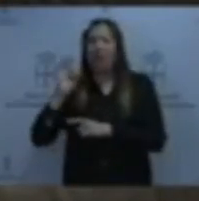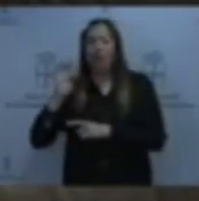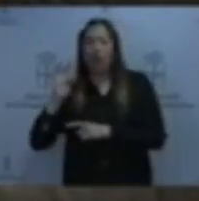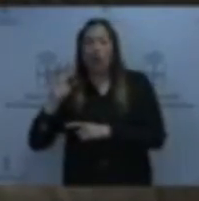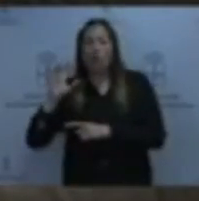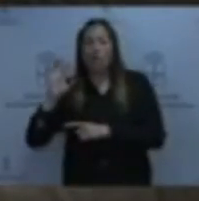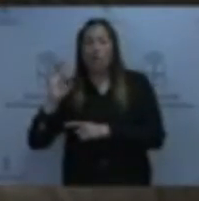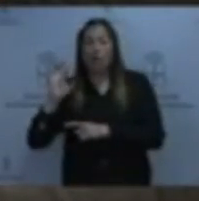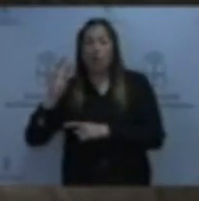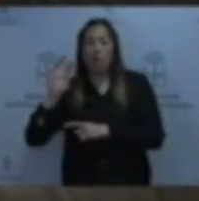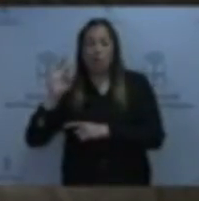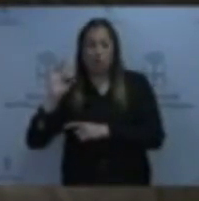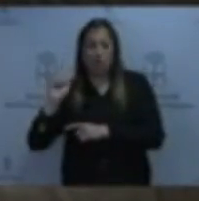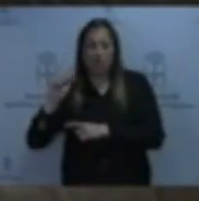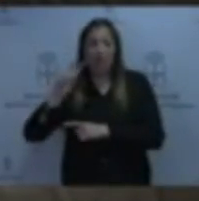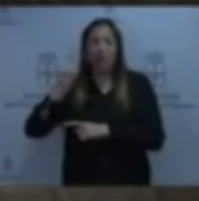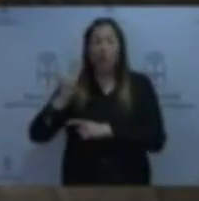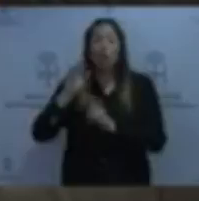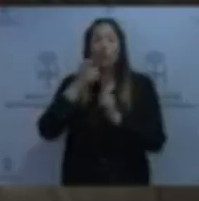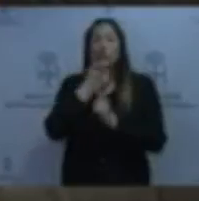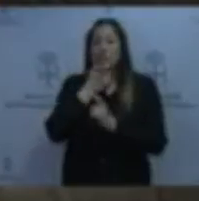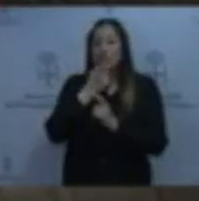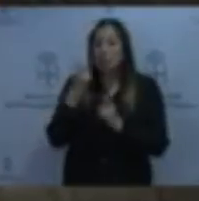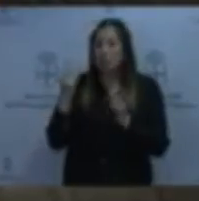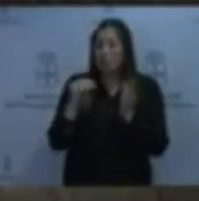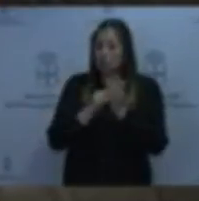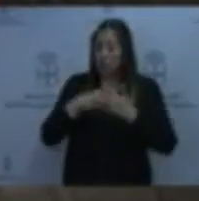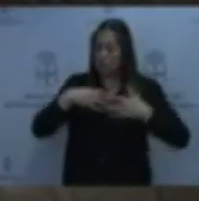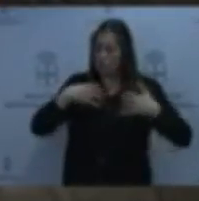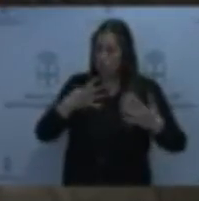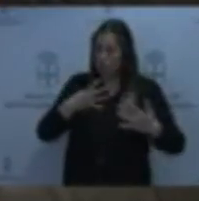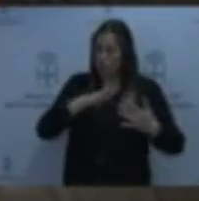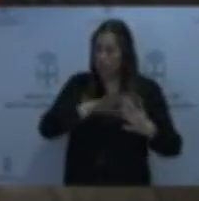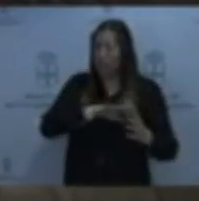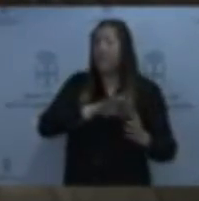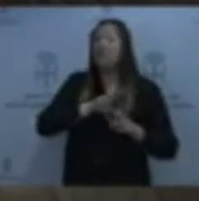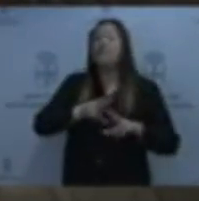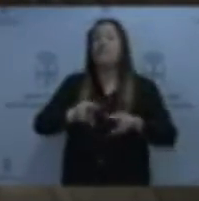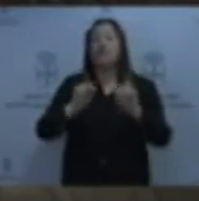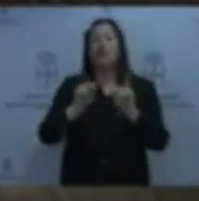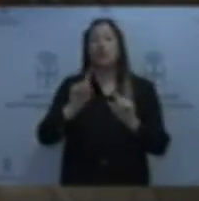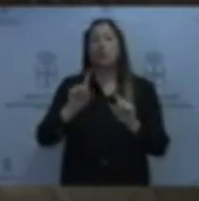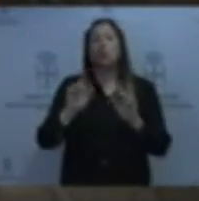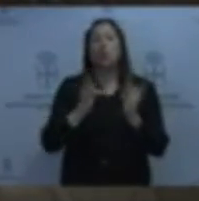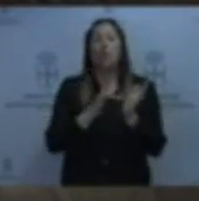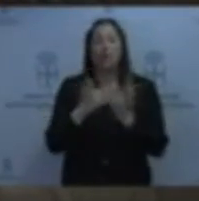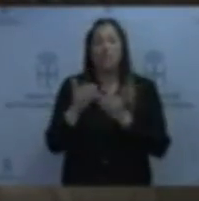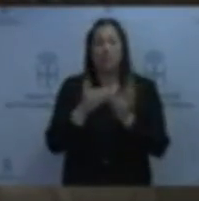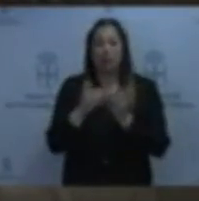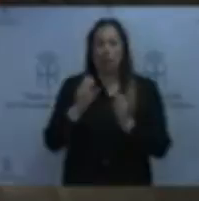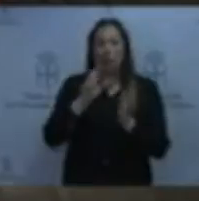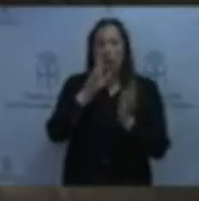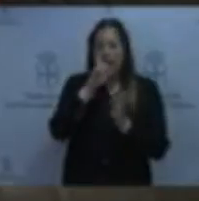2 de septiembre del 2009 y que finalizó el 1 de marzo del 2012. Le